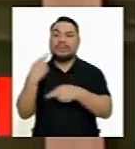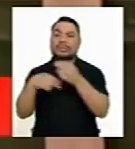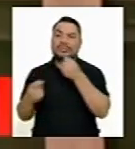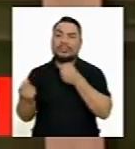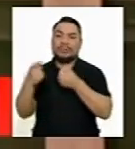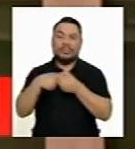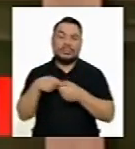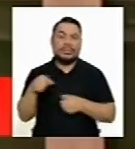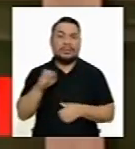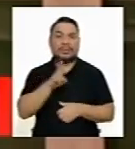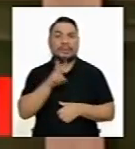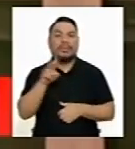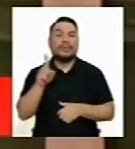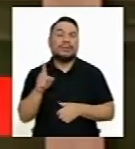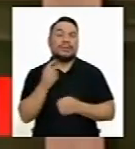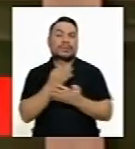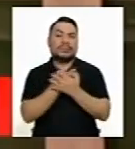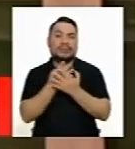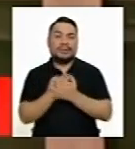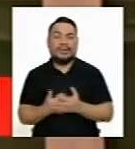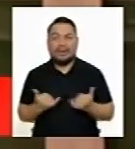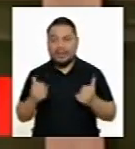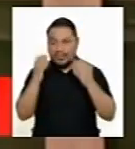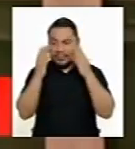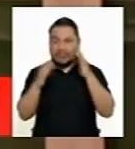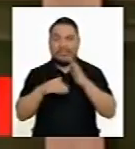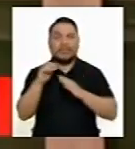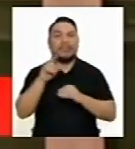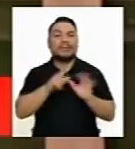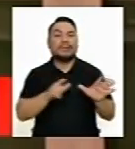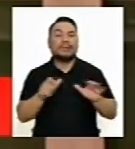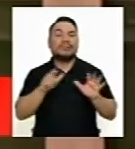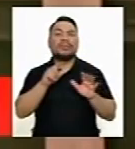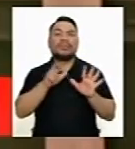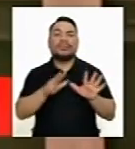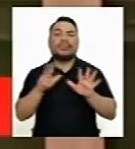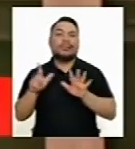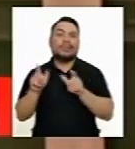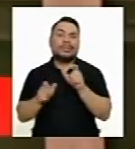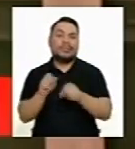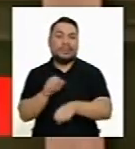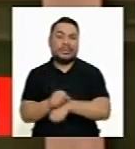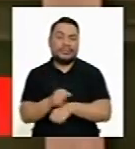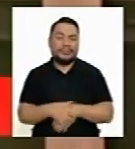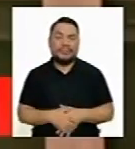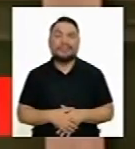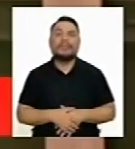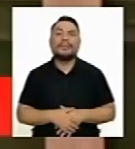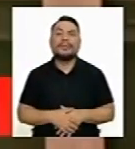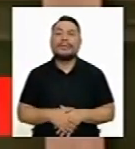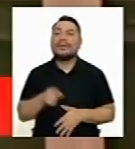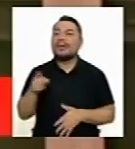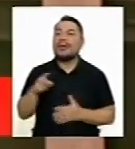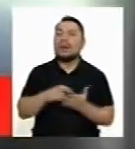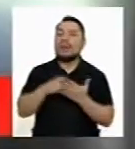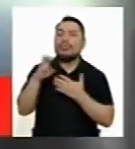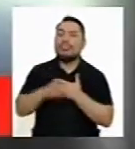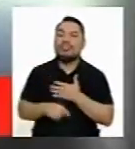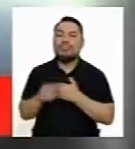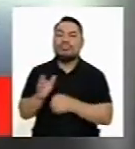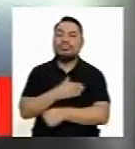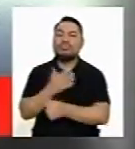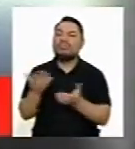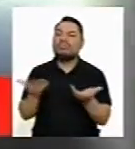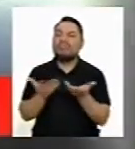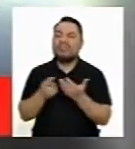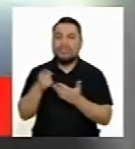en 21 penales y atendiendo actualmente a más de 787 personas privadas de libertad. Muy bien, ¿en qué consiste este programa Orquestando? Bueno,